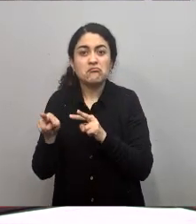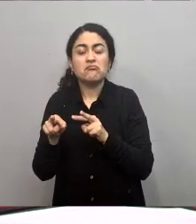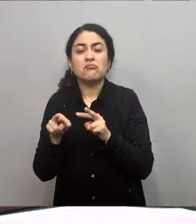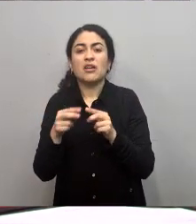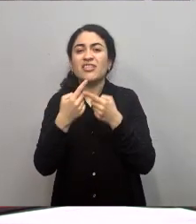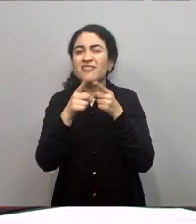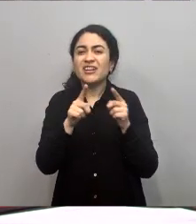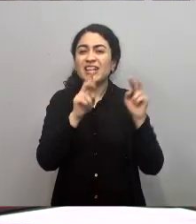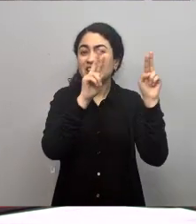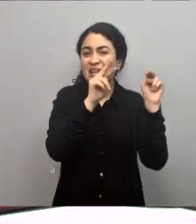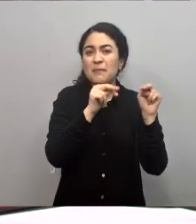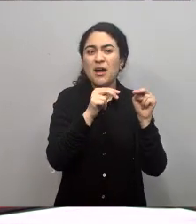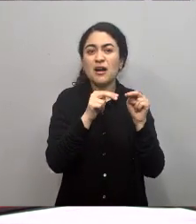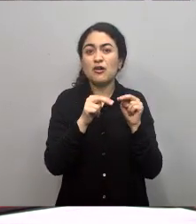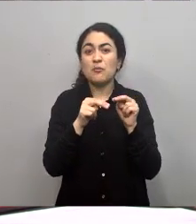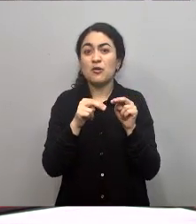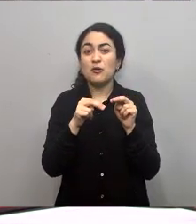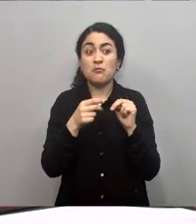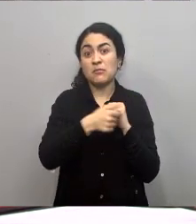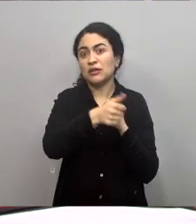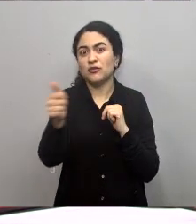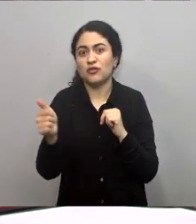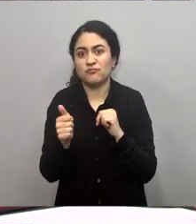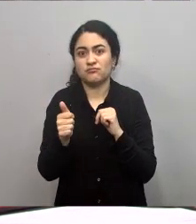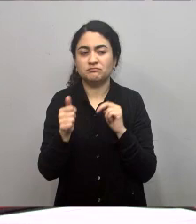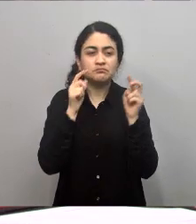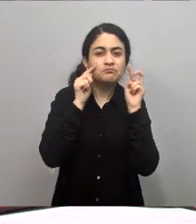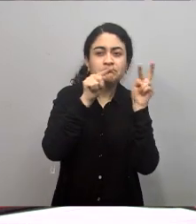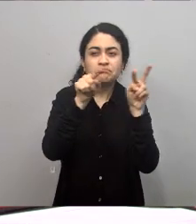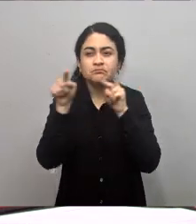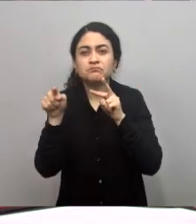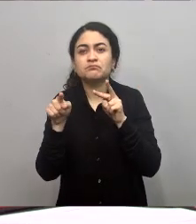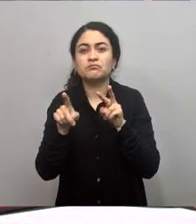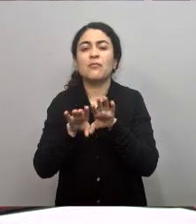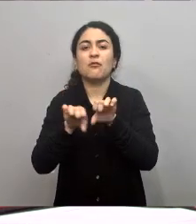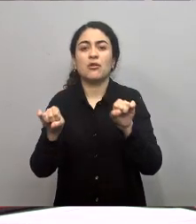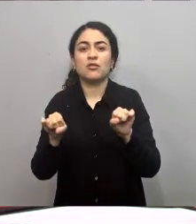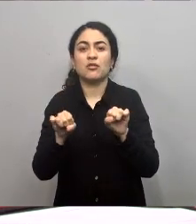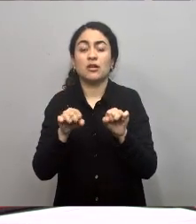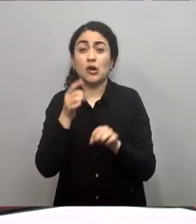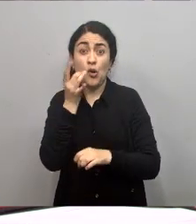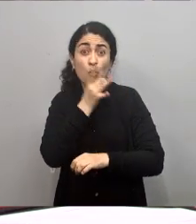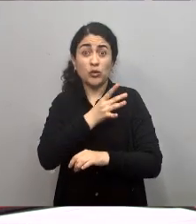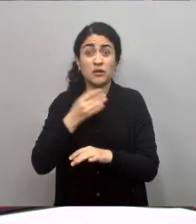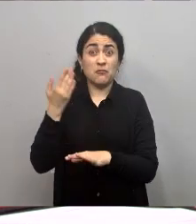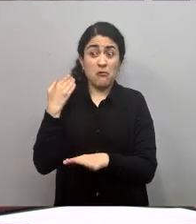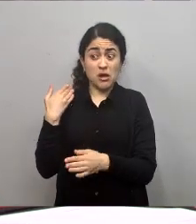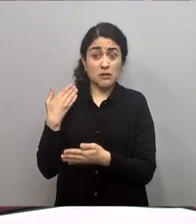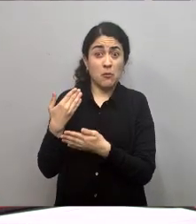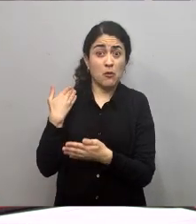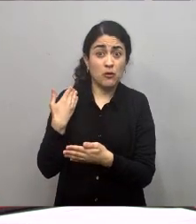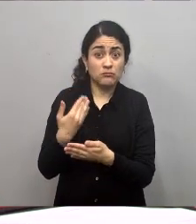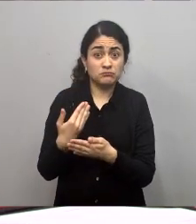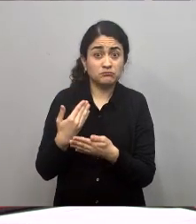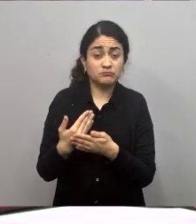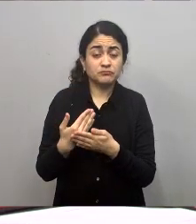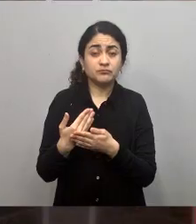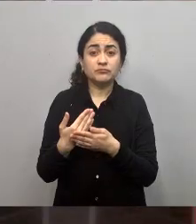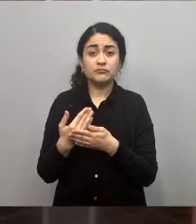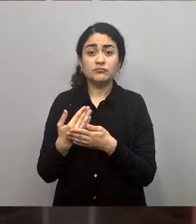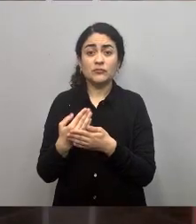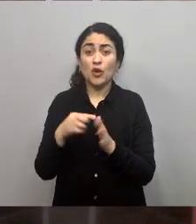estos temas de manera transversal. Lo último que aprobamos, de hecho, fue un proyecto de acuerdo, en virtud del